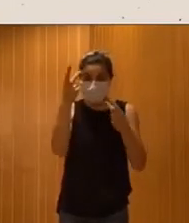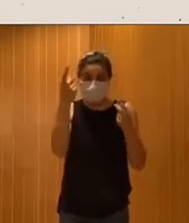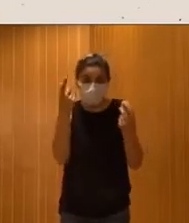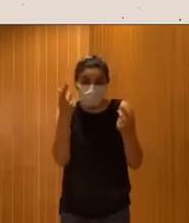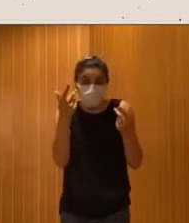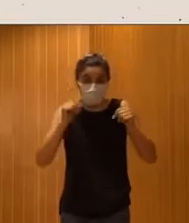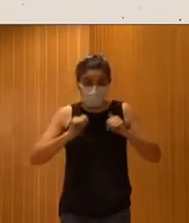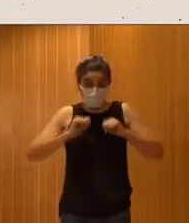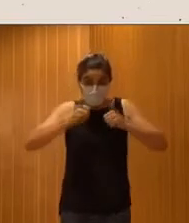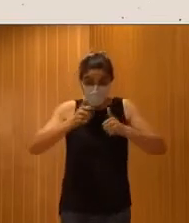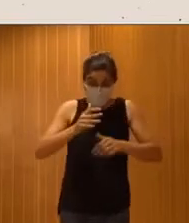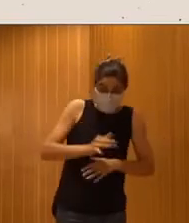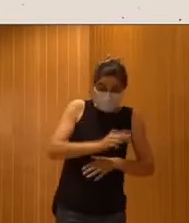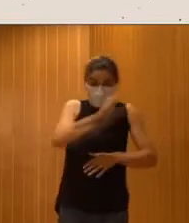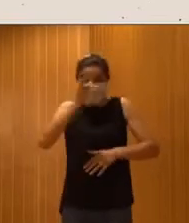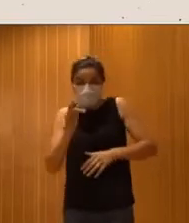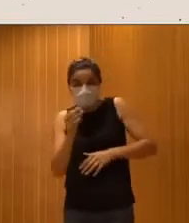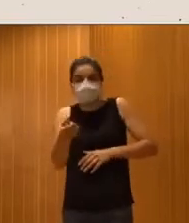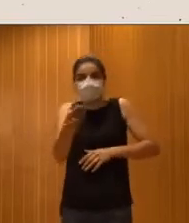entiendes casi nada, ¿no?